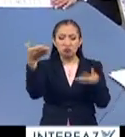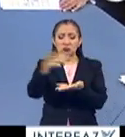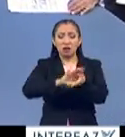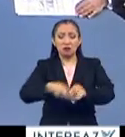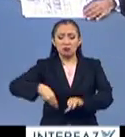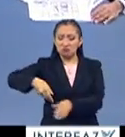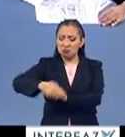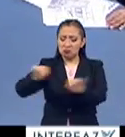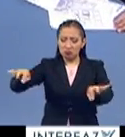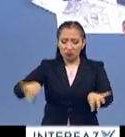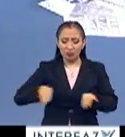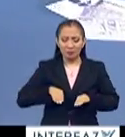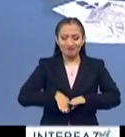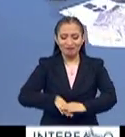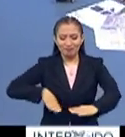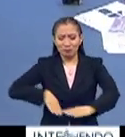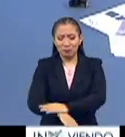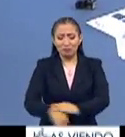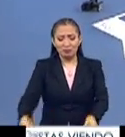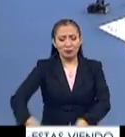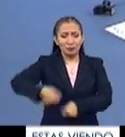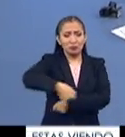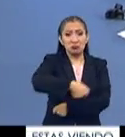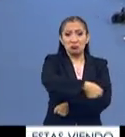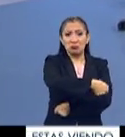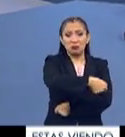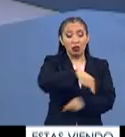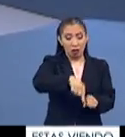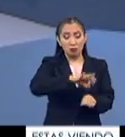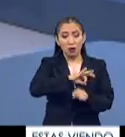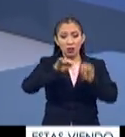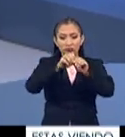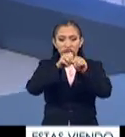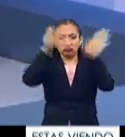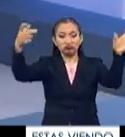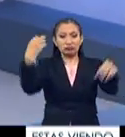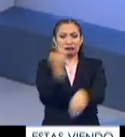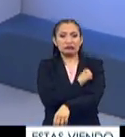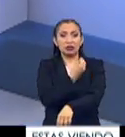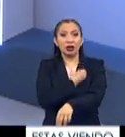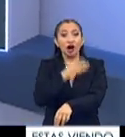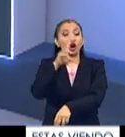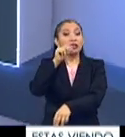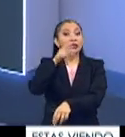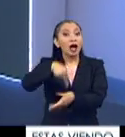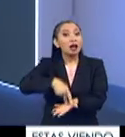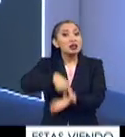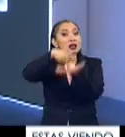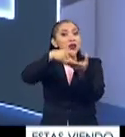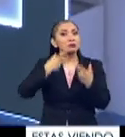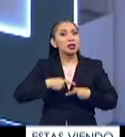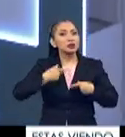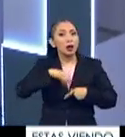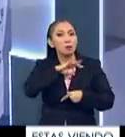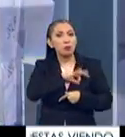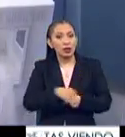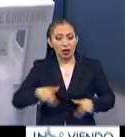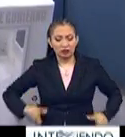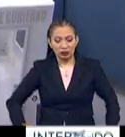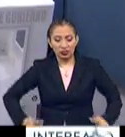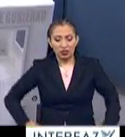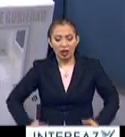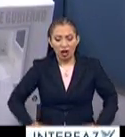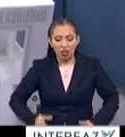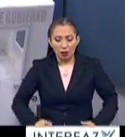en ese maletín negro que está a un costado, pues tiene la posibilidad de resistir hasta 80 kilos de una persona que vaya en una silla de